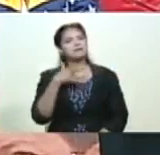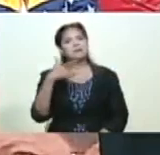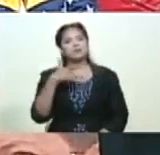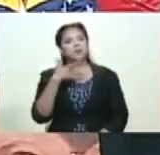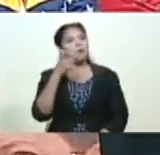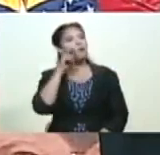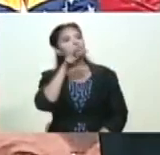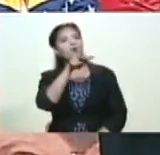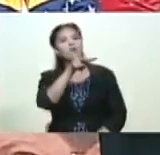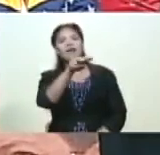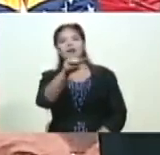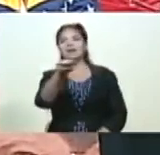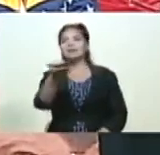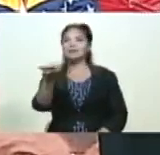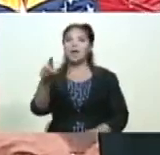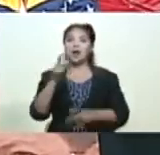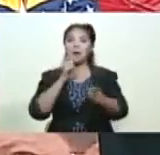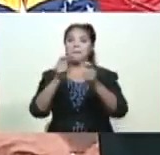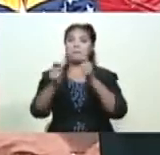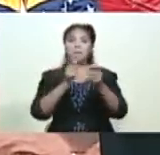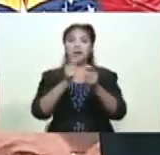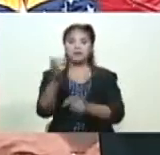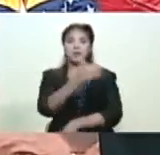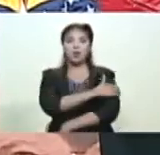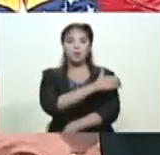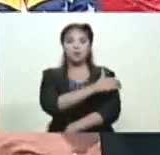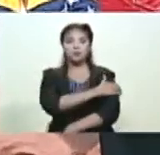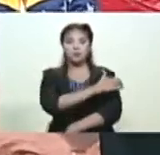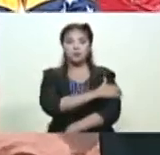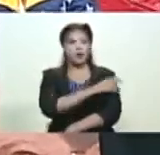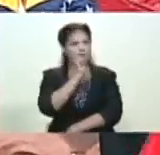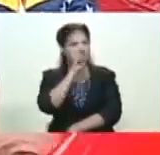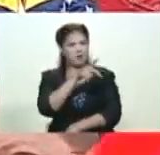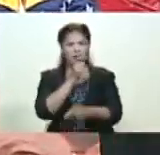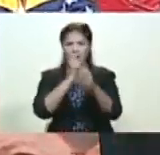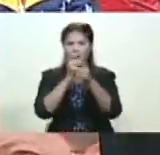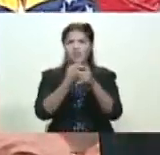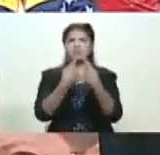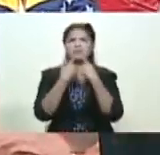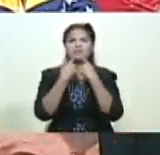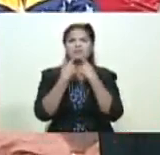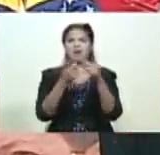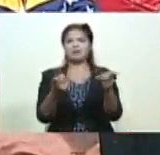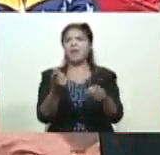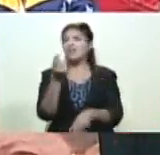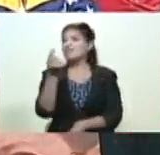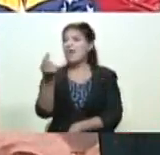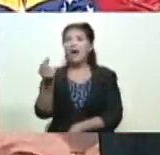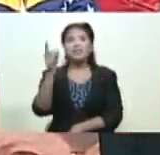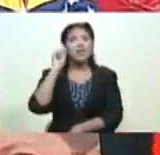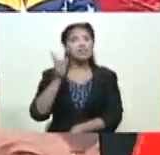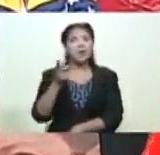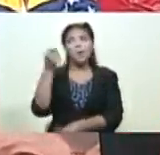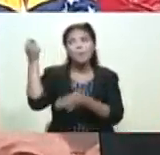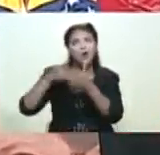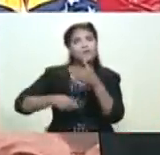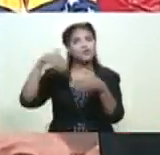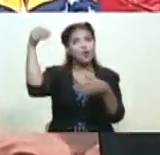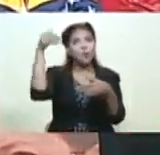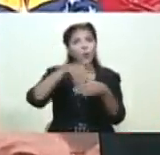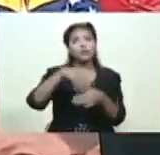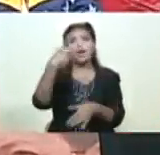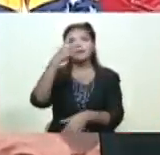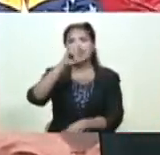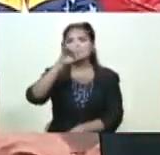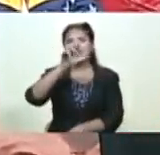cuando veía las ruedas de prensa de la derecha apátrida diciendo que nadie debía votar el 30 de